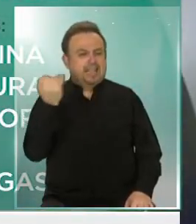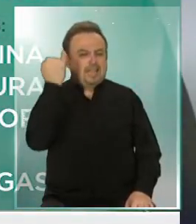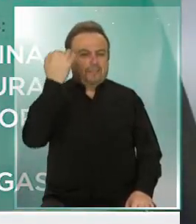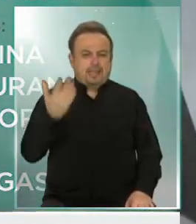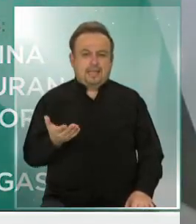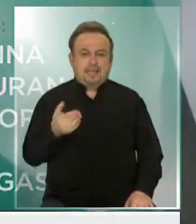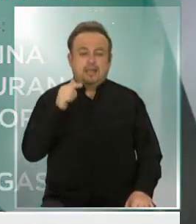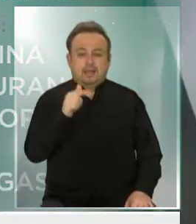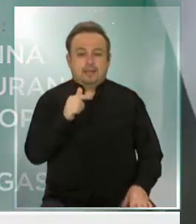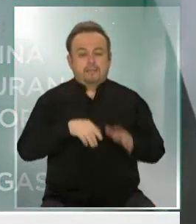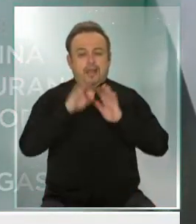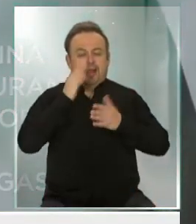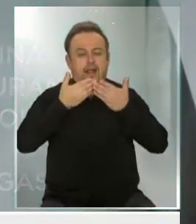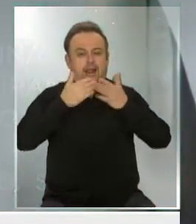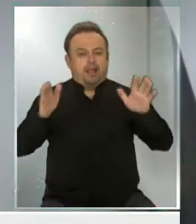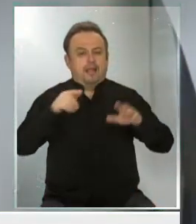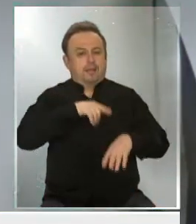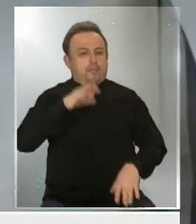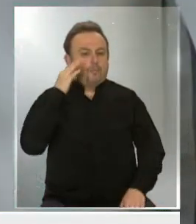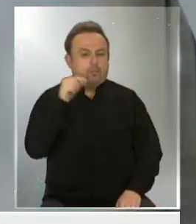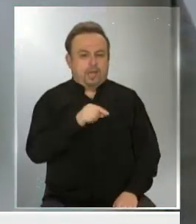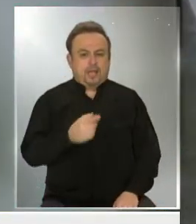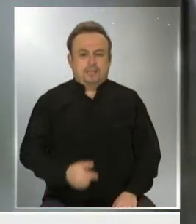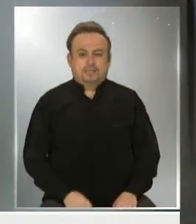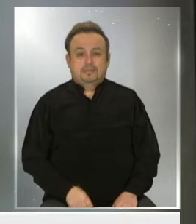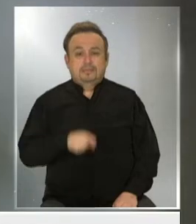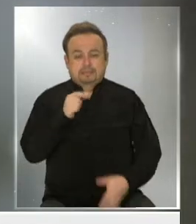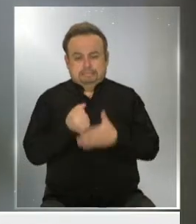independiente, con más libertades para las mujeres,